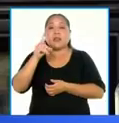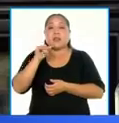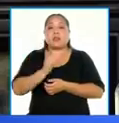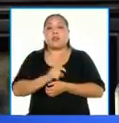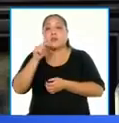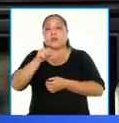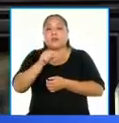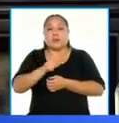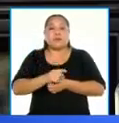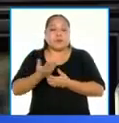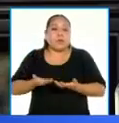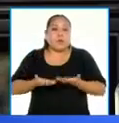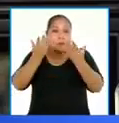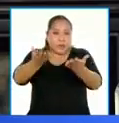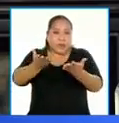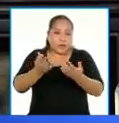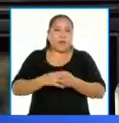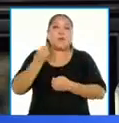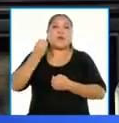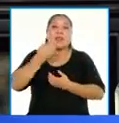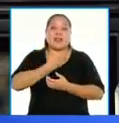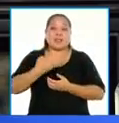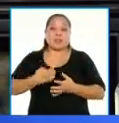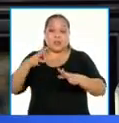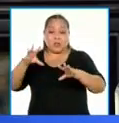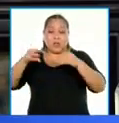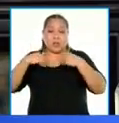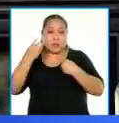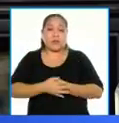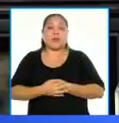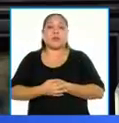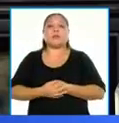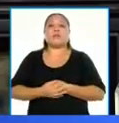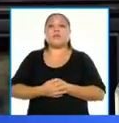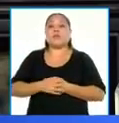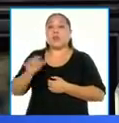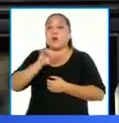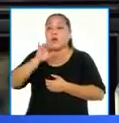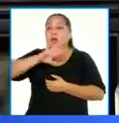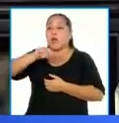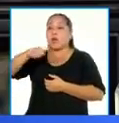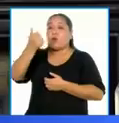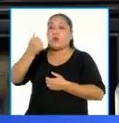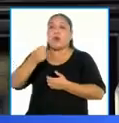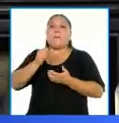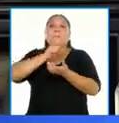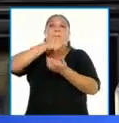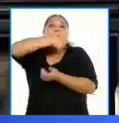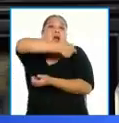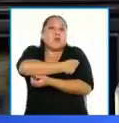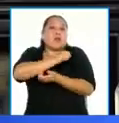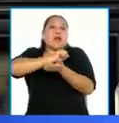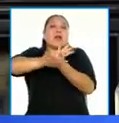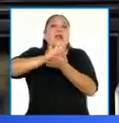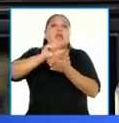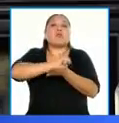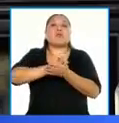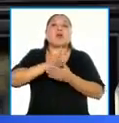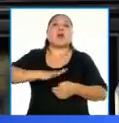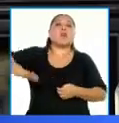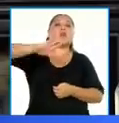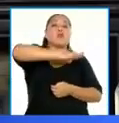asegurar como Estado, como lo están haciendo todos los estados del mundo, es vacunar gratuitamente a